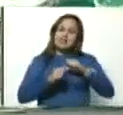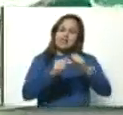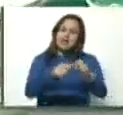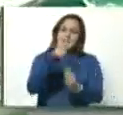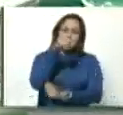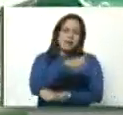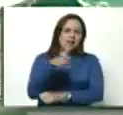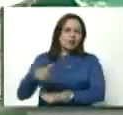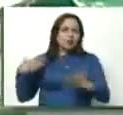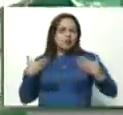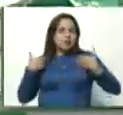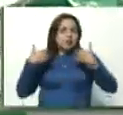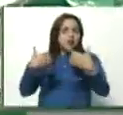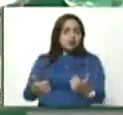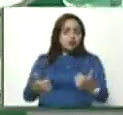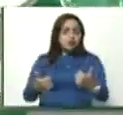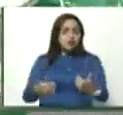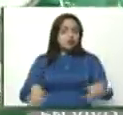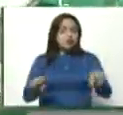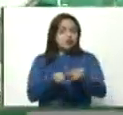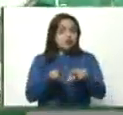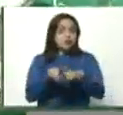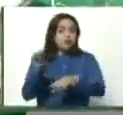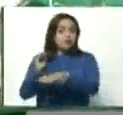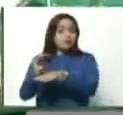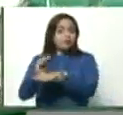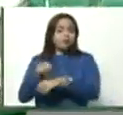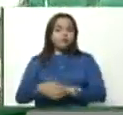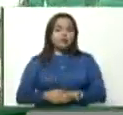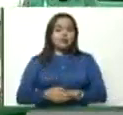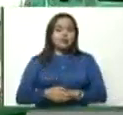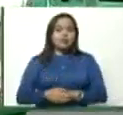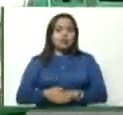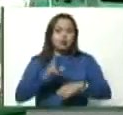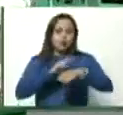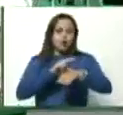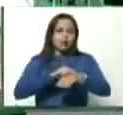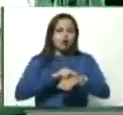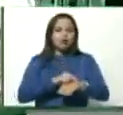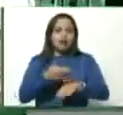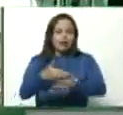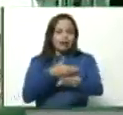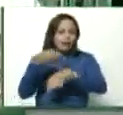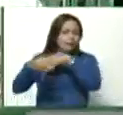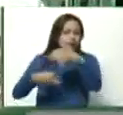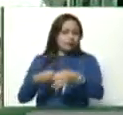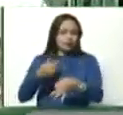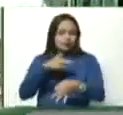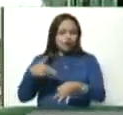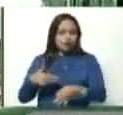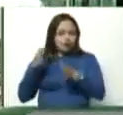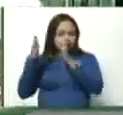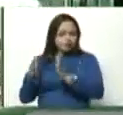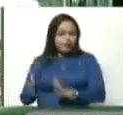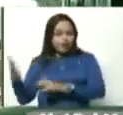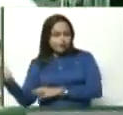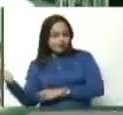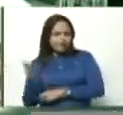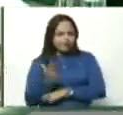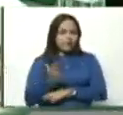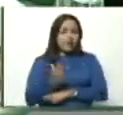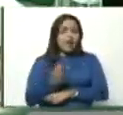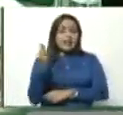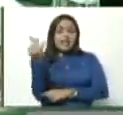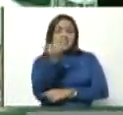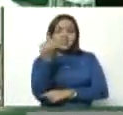personas sanas. Como bien lo indicó el doctor Julio, estamos aquí, vamos a ponernos nuestra tercera dosis